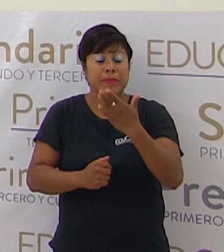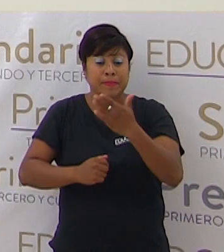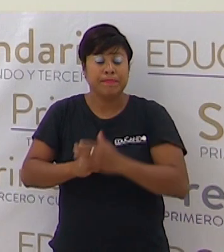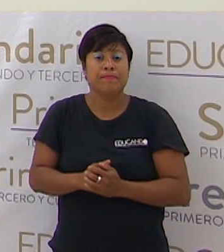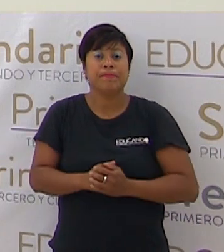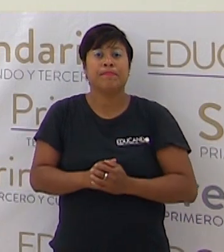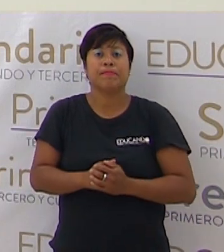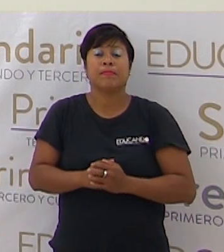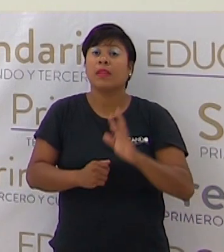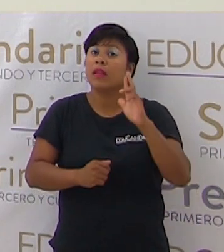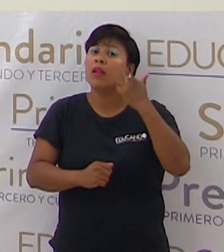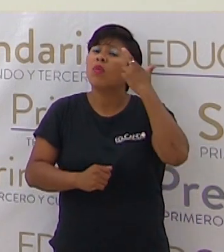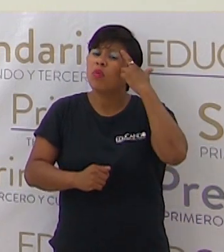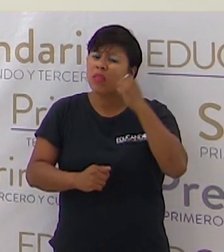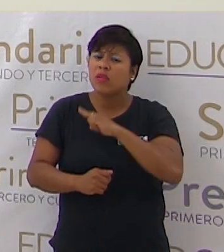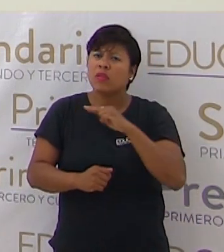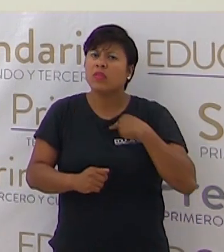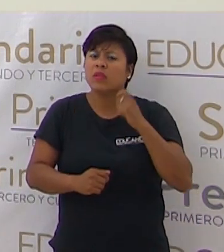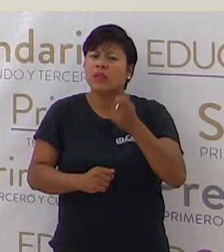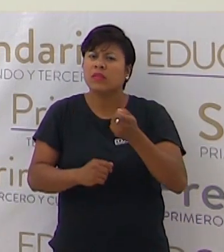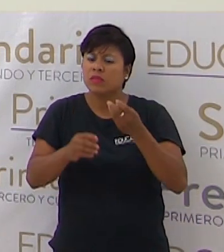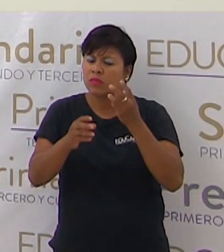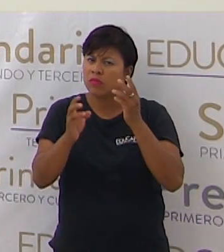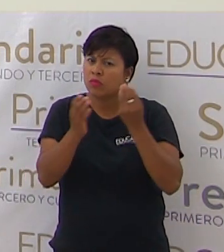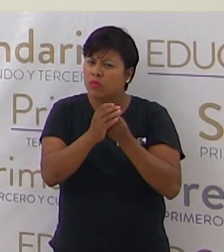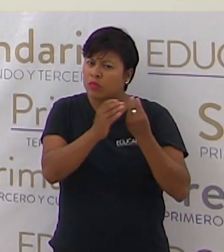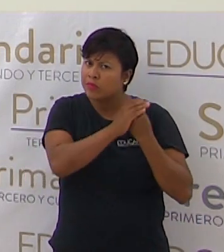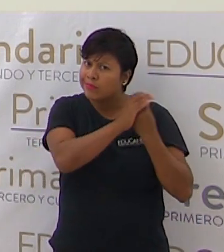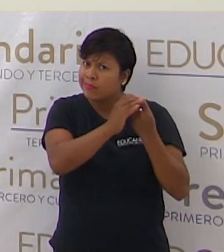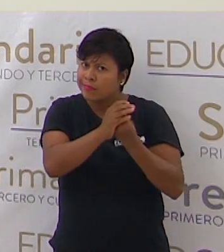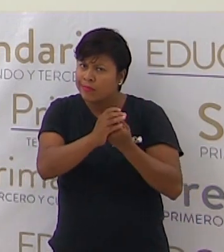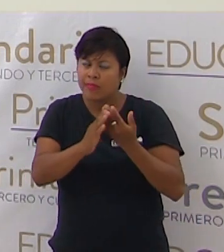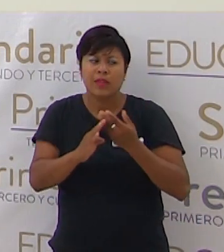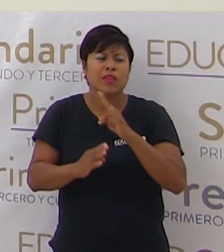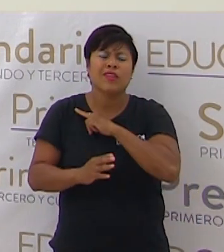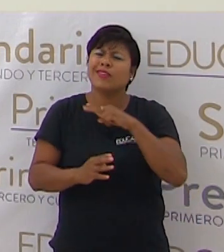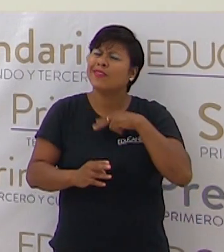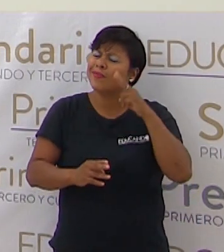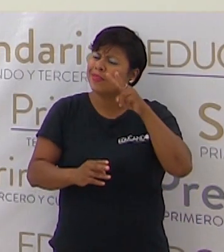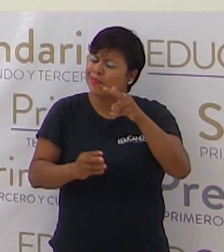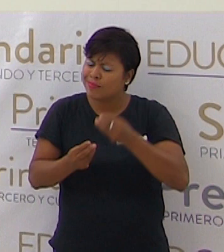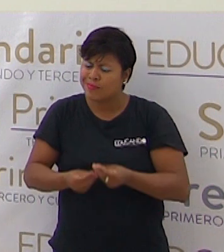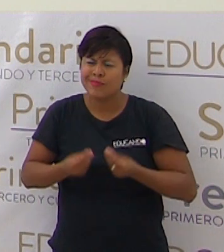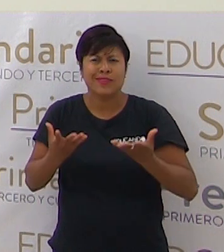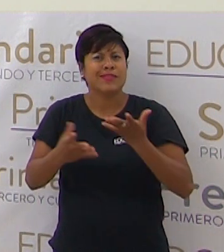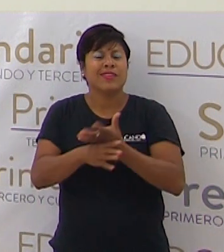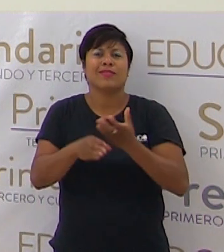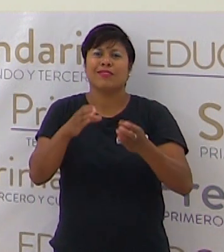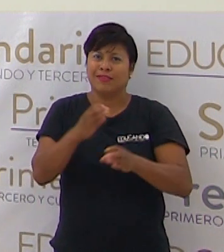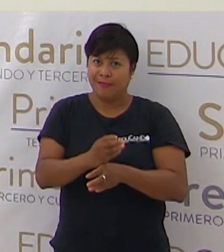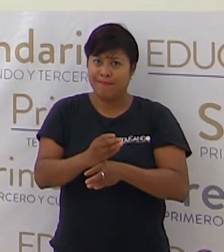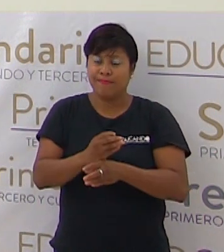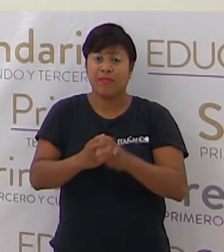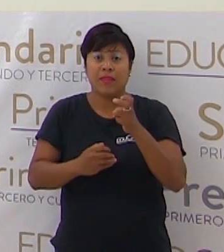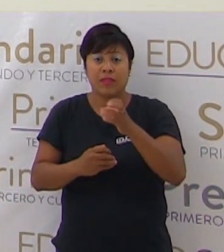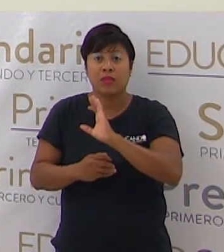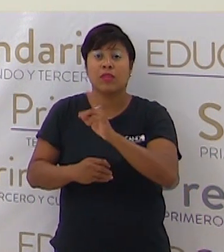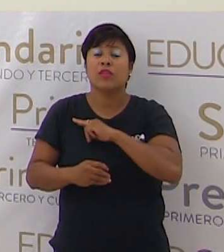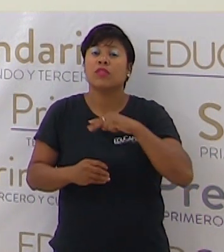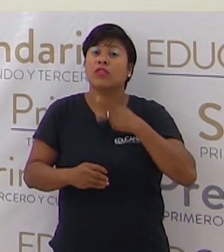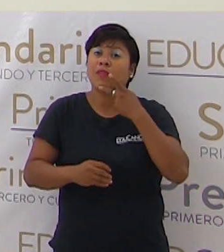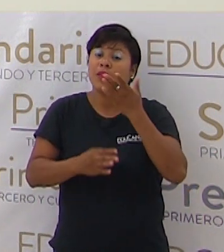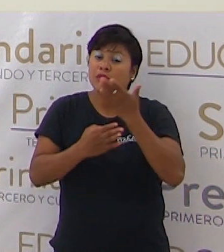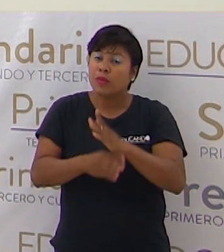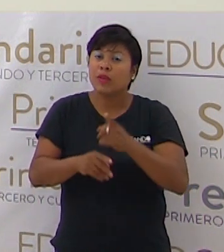Bien, ¿recuerdas qué hemos estado viendo hasta el día de hoy? Hemos visto muchísimas cosas, ¿verdad? Desde que hablamos de